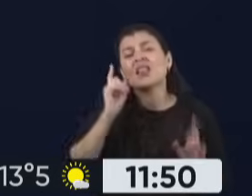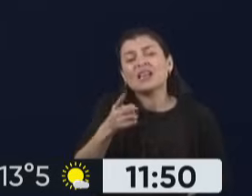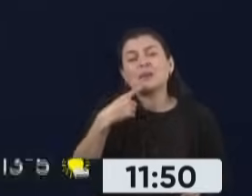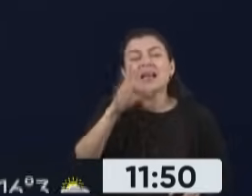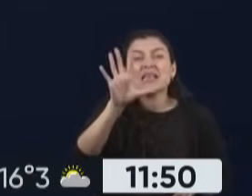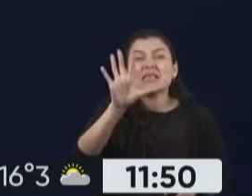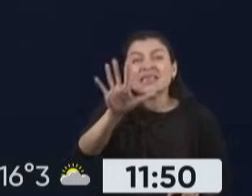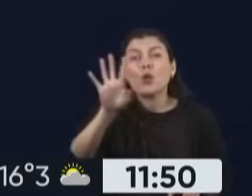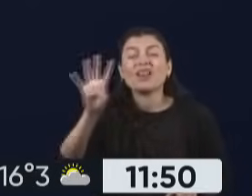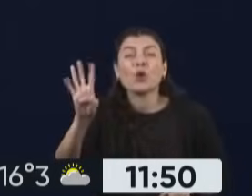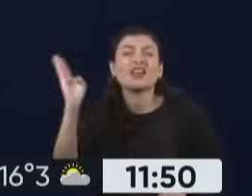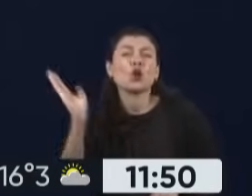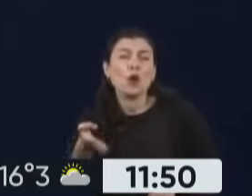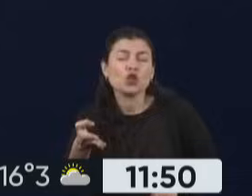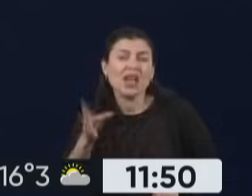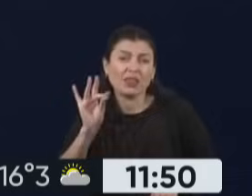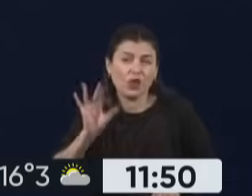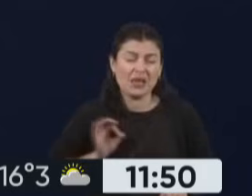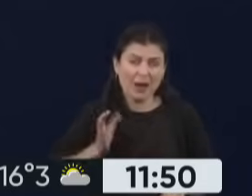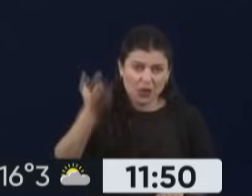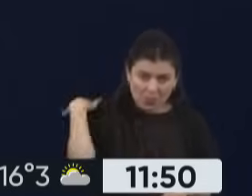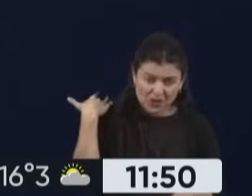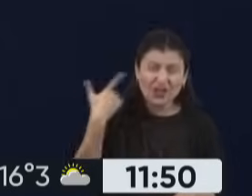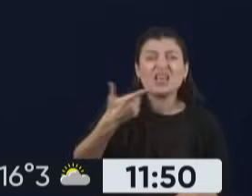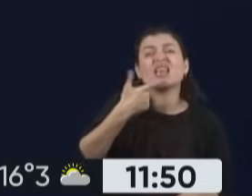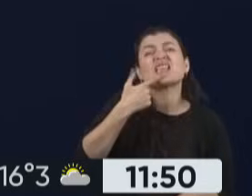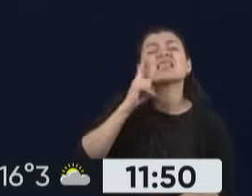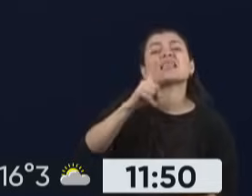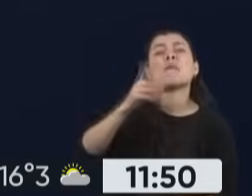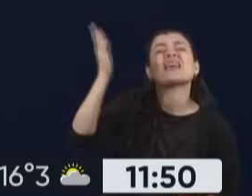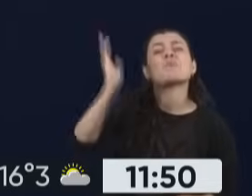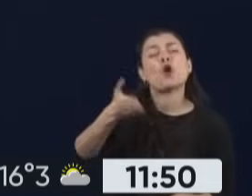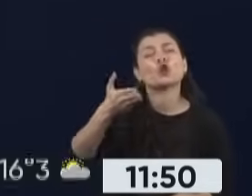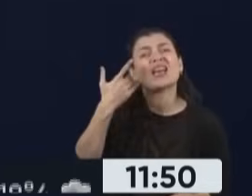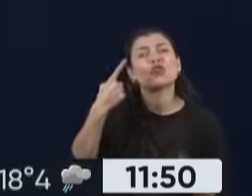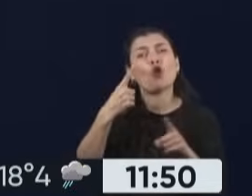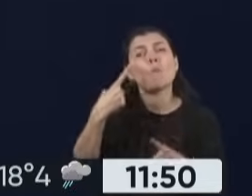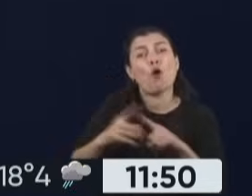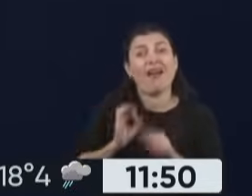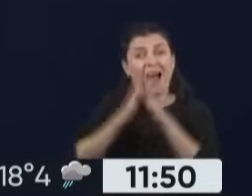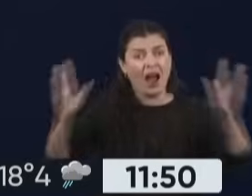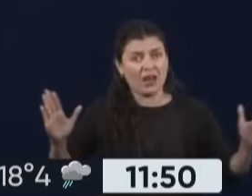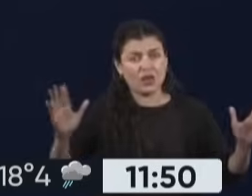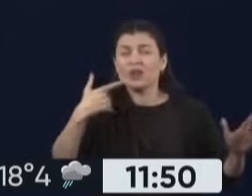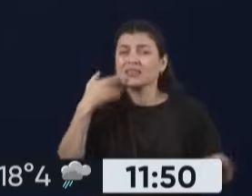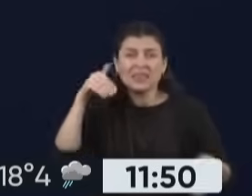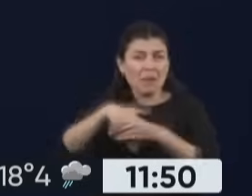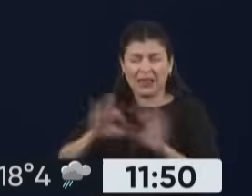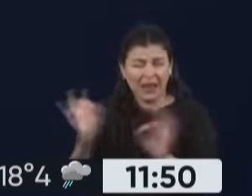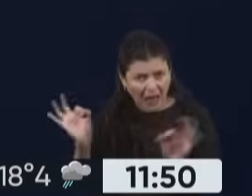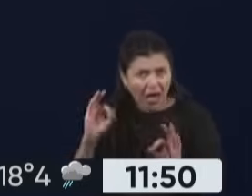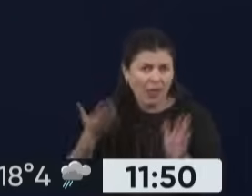el 54% en diciembre, 17.000% anualizado, una brecha